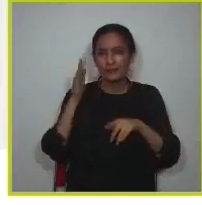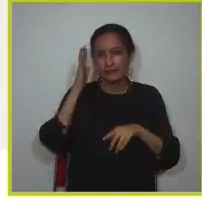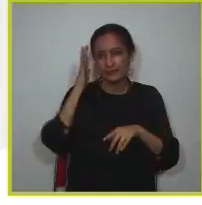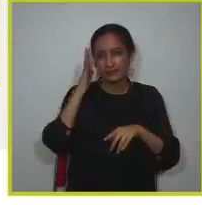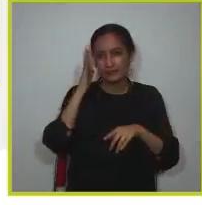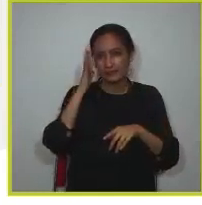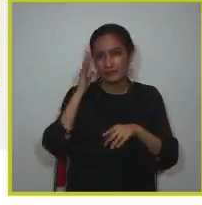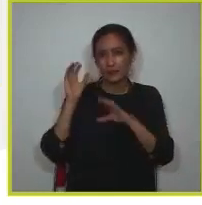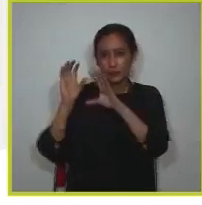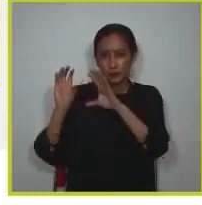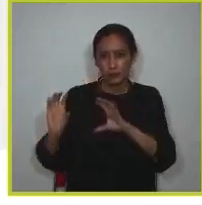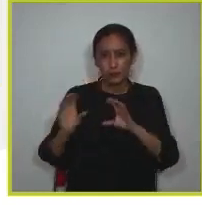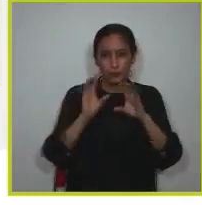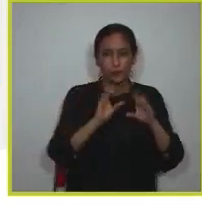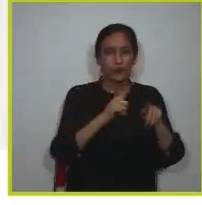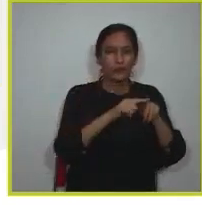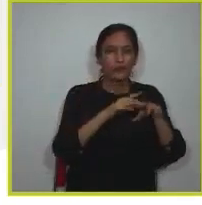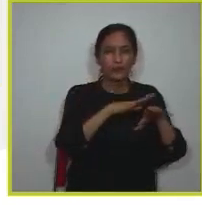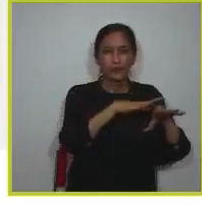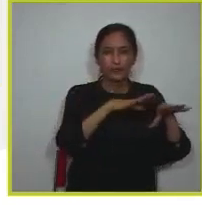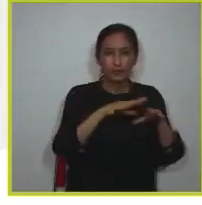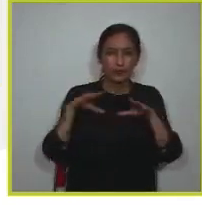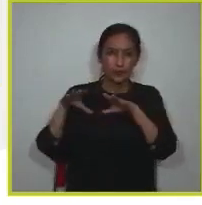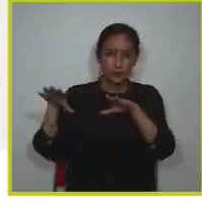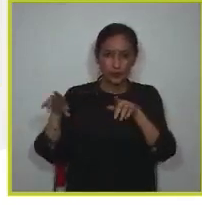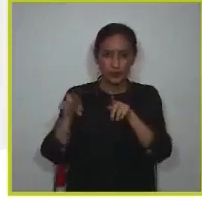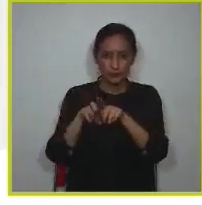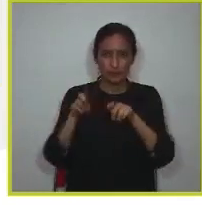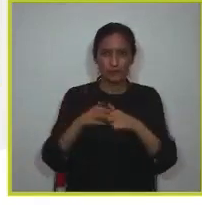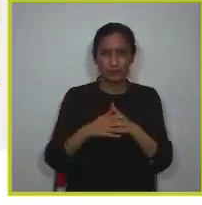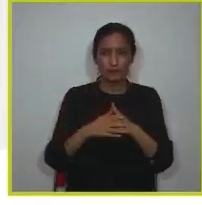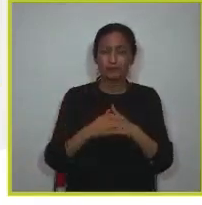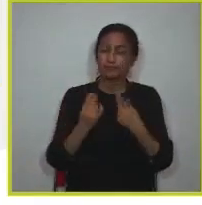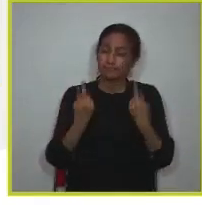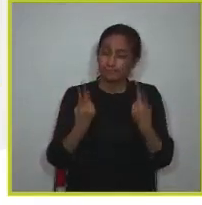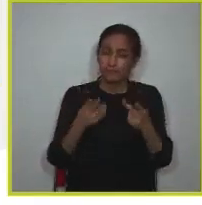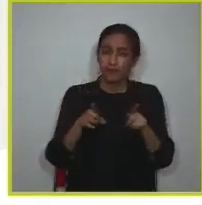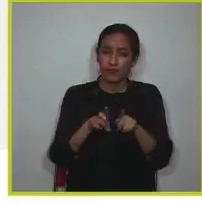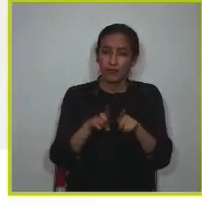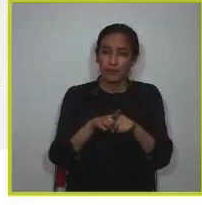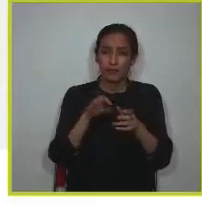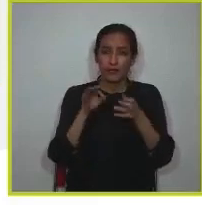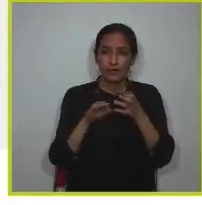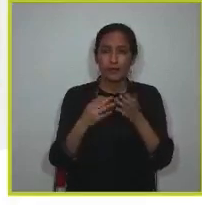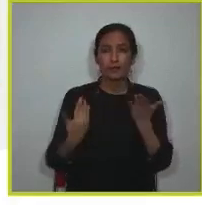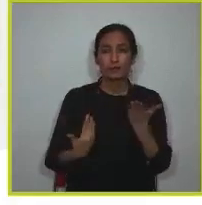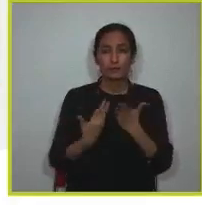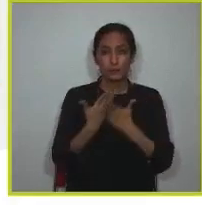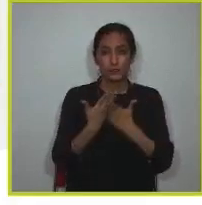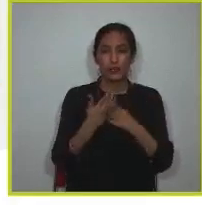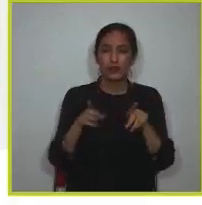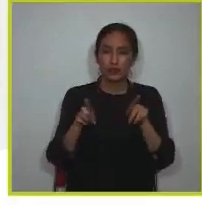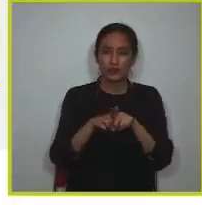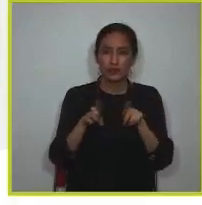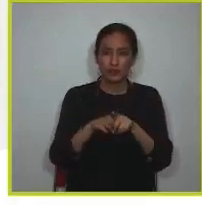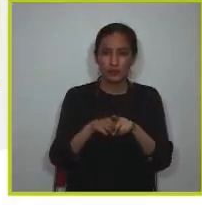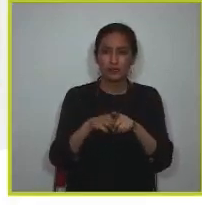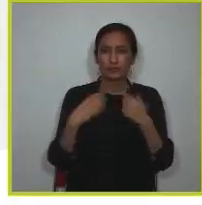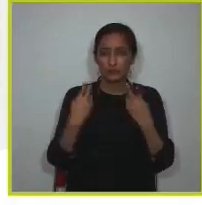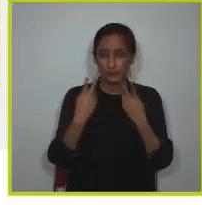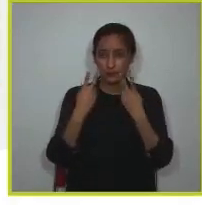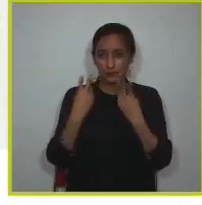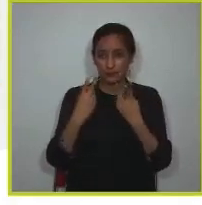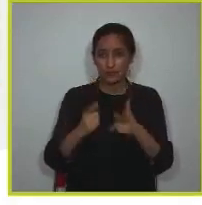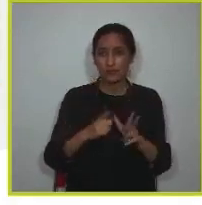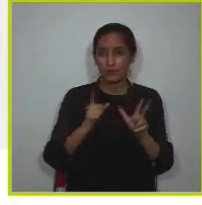de las comunidades que habitan en esos territorios señalar también que este modelo que cuenta con la presencia de